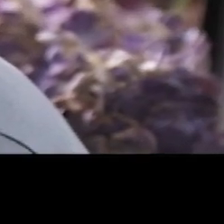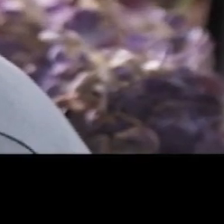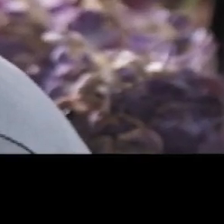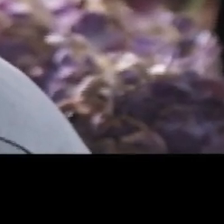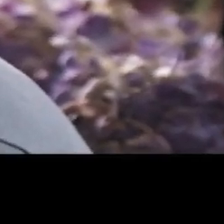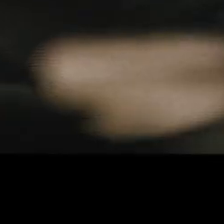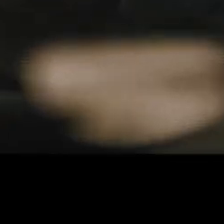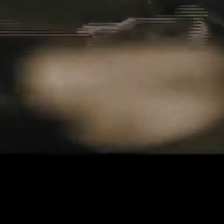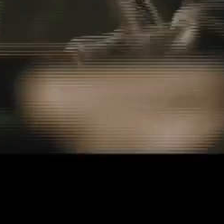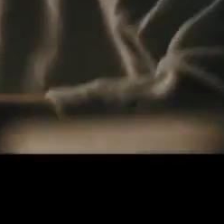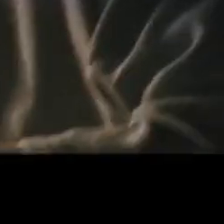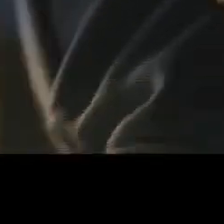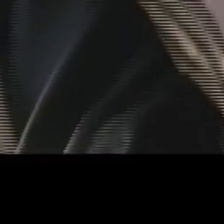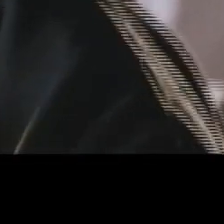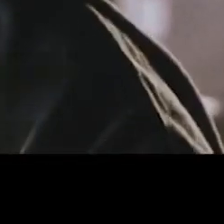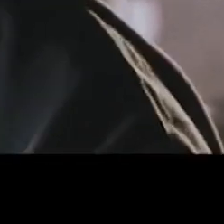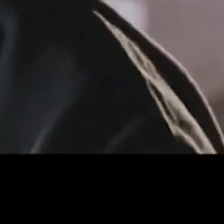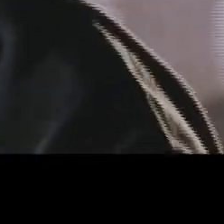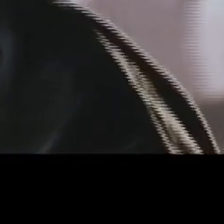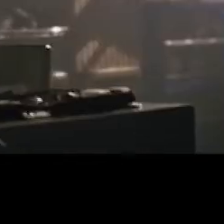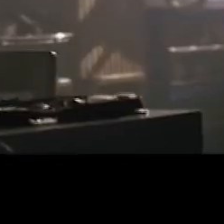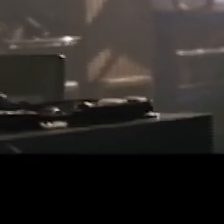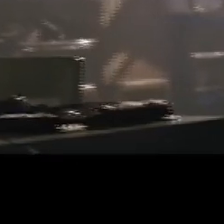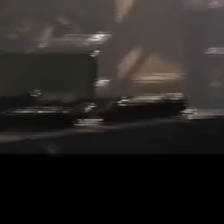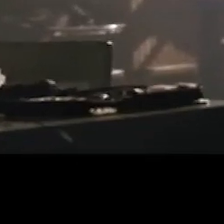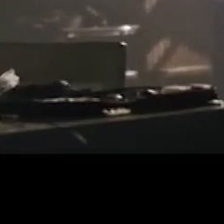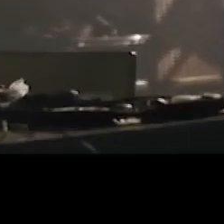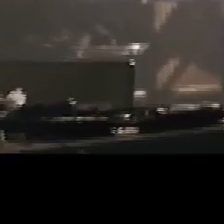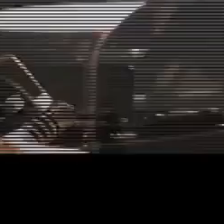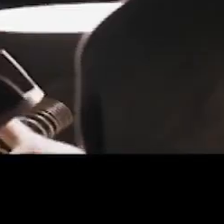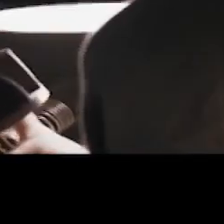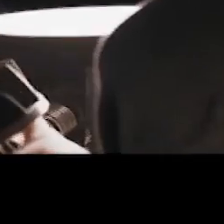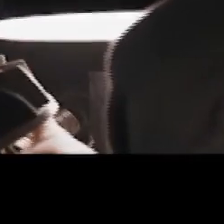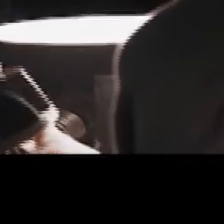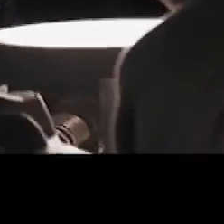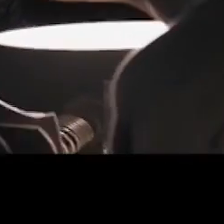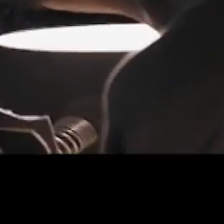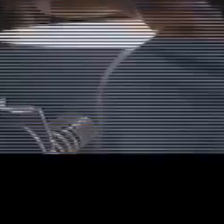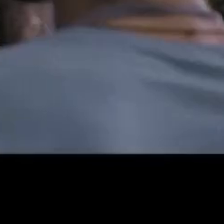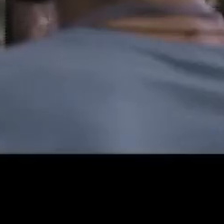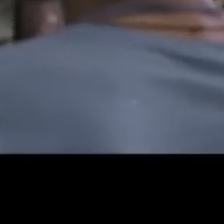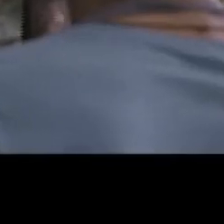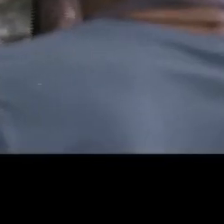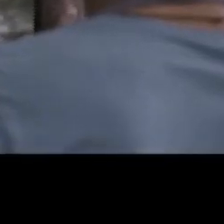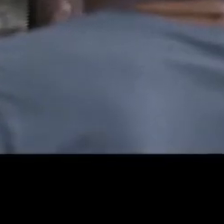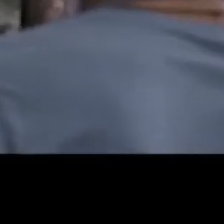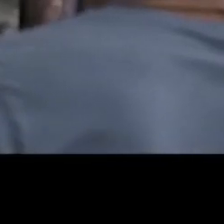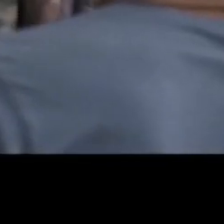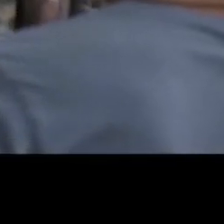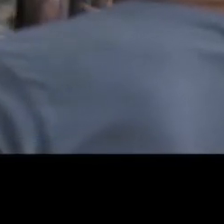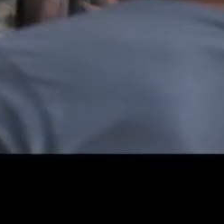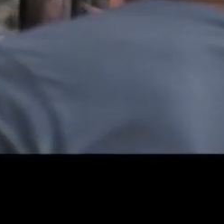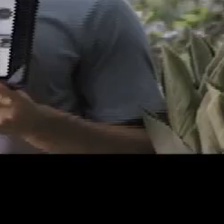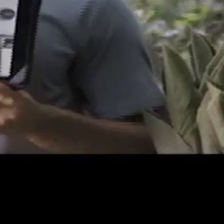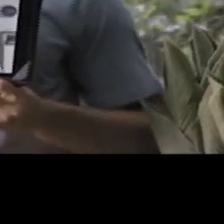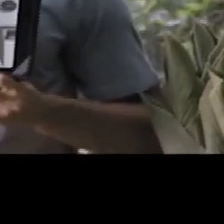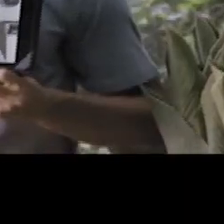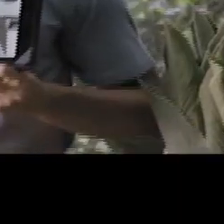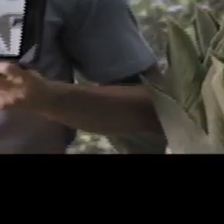un gran esfuerzo para innovar y encontrar nuevas oportunidades. Por eso